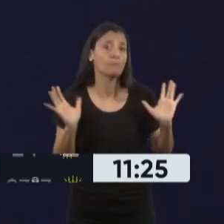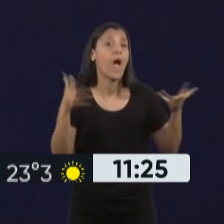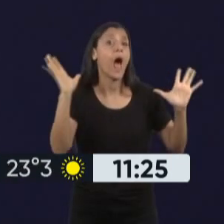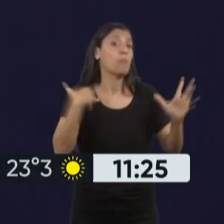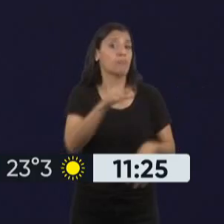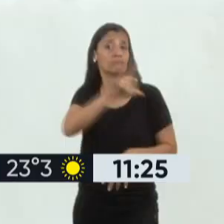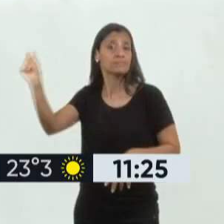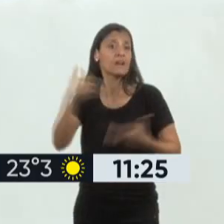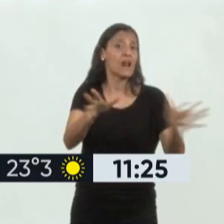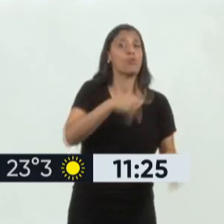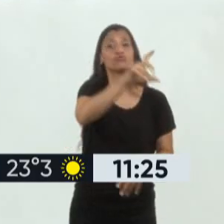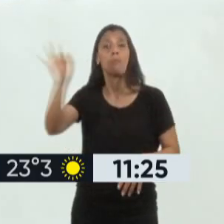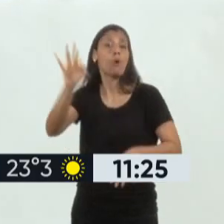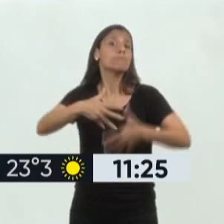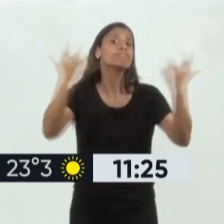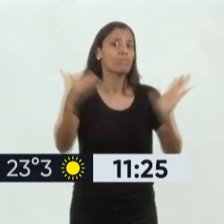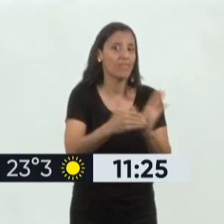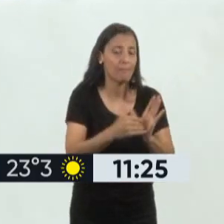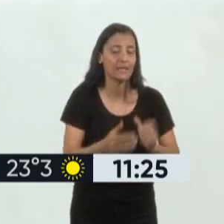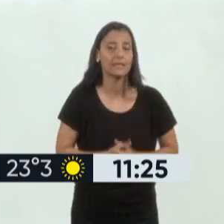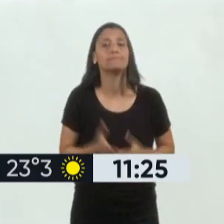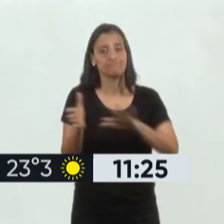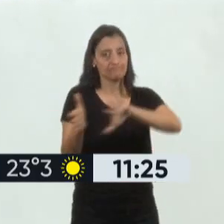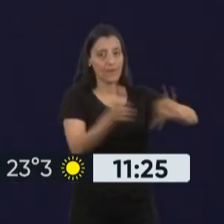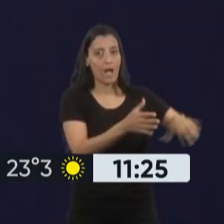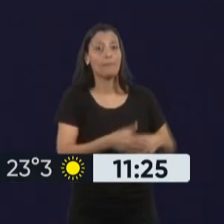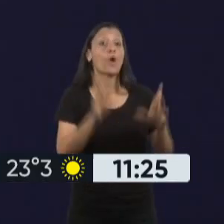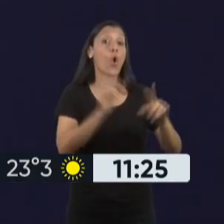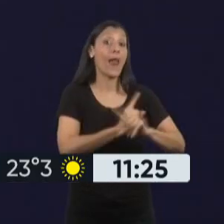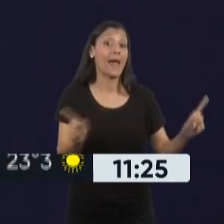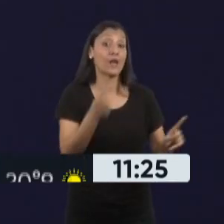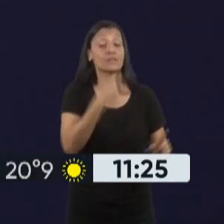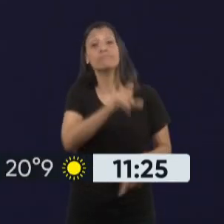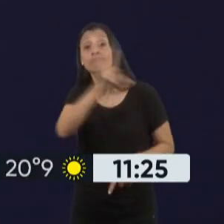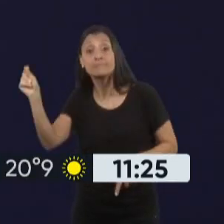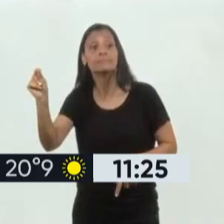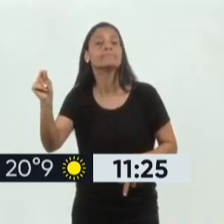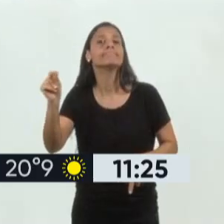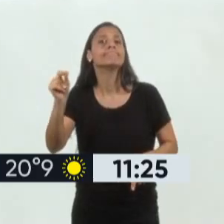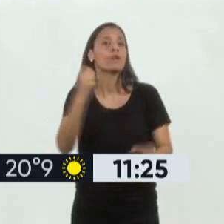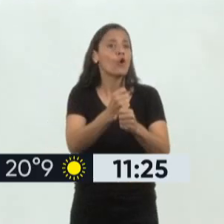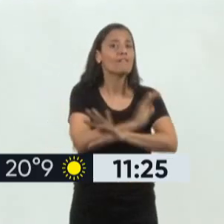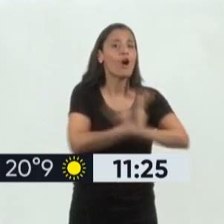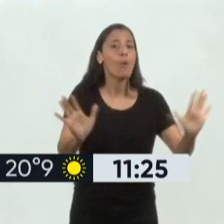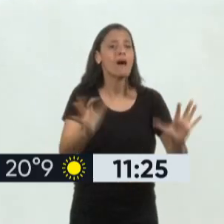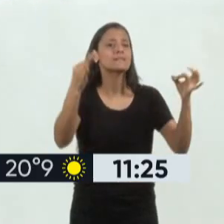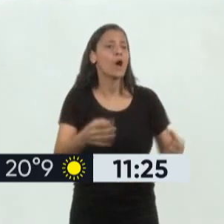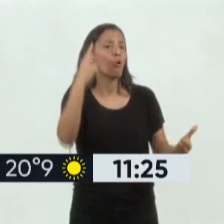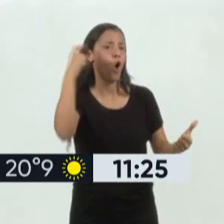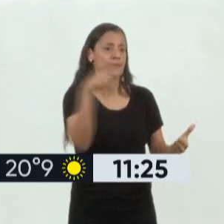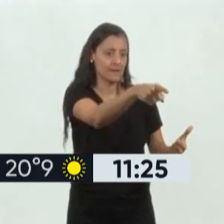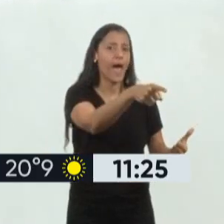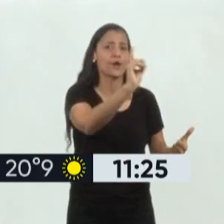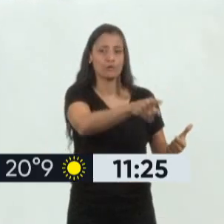casa. Sí, bueno. sí. Más allá de esto... Espero que no, porque te voy a extrañar, por supuesto. No, por supuesto, yo también. A vos, a Jonathan, bueno, a